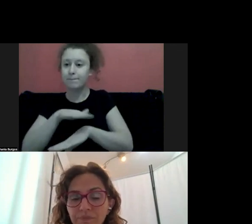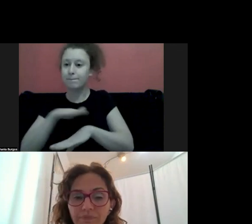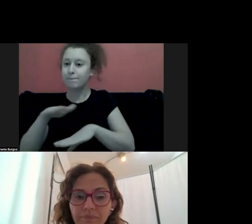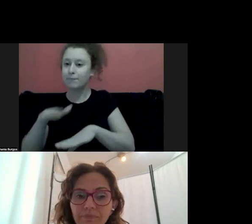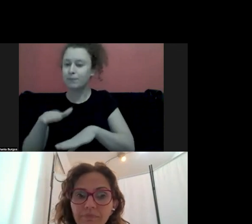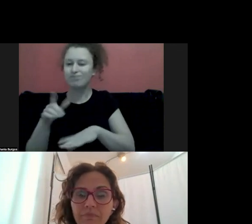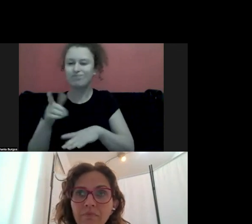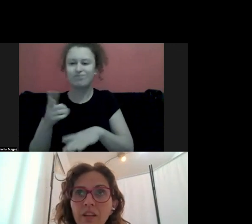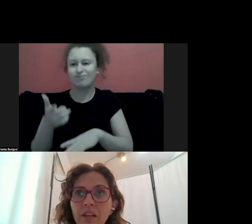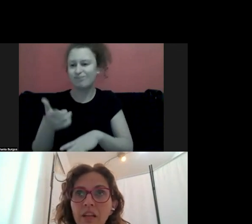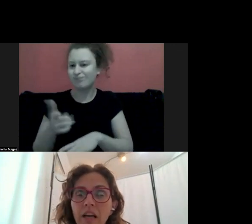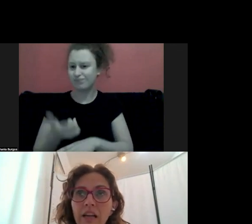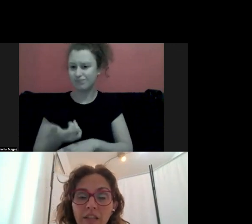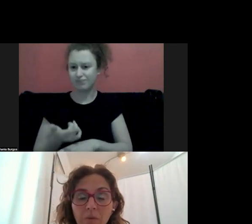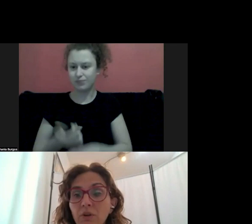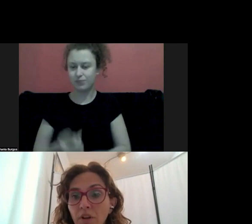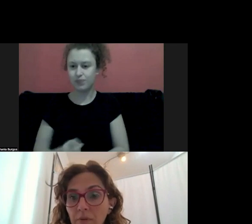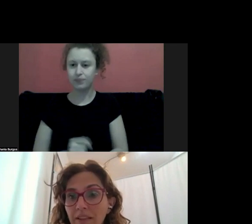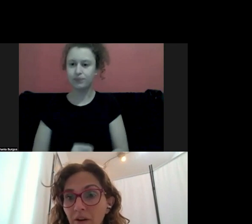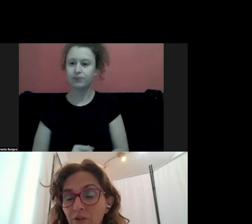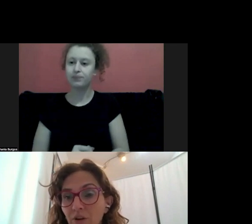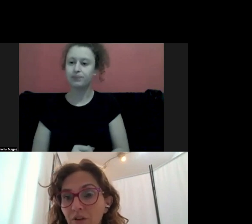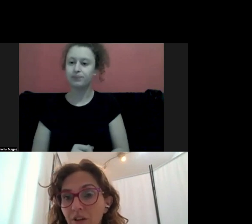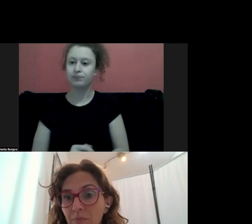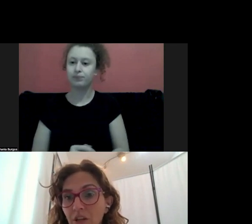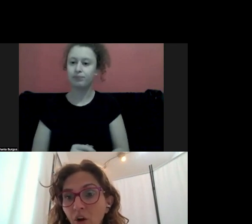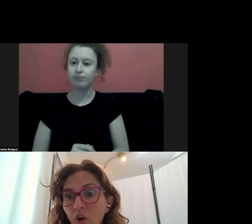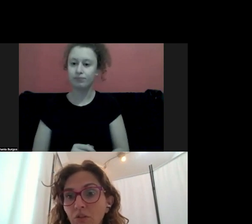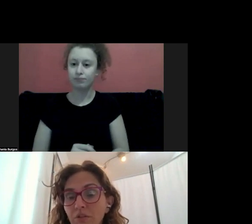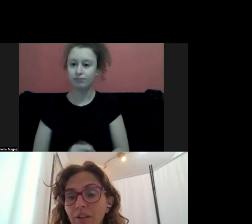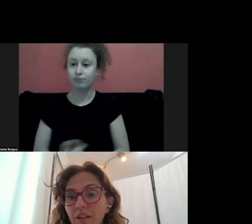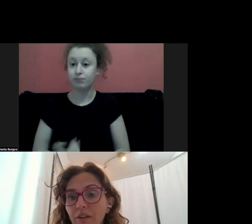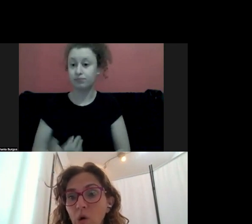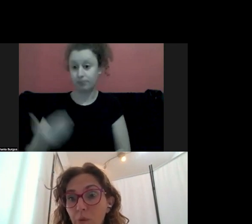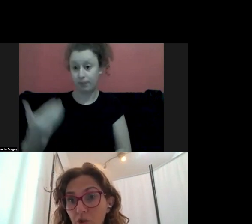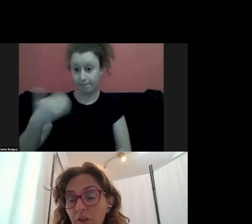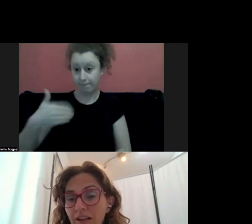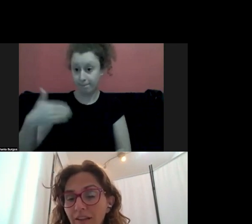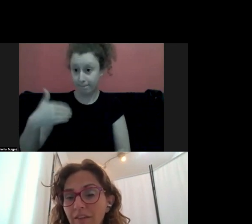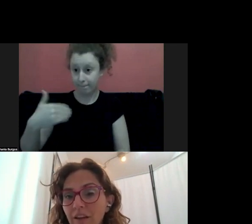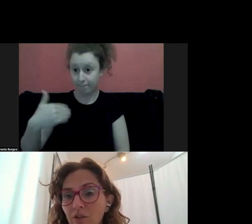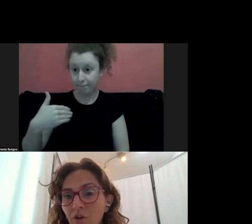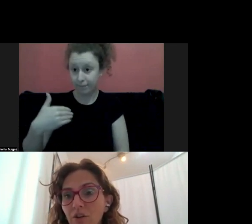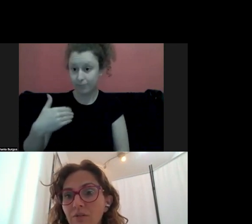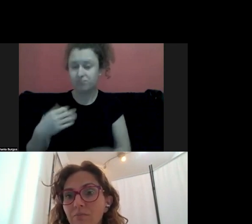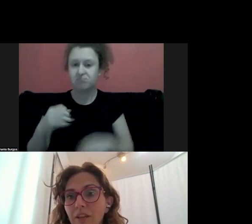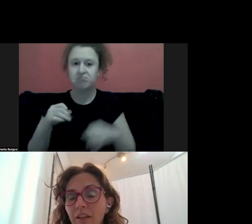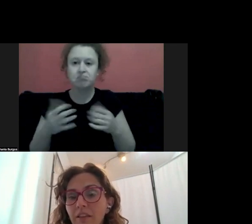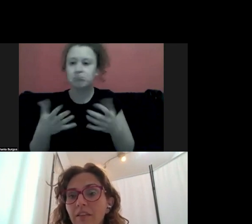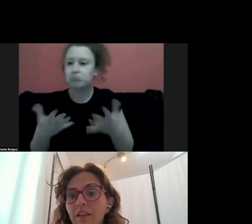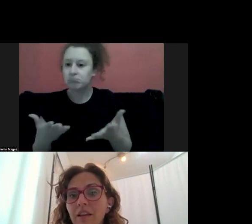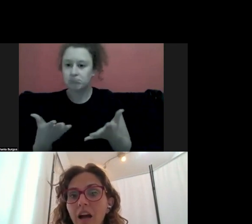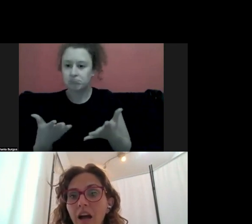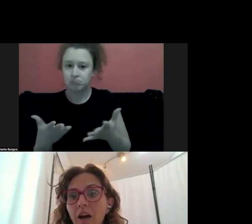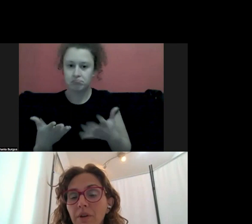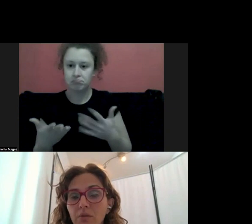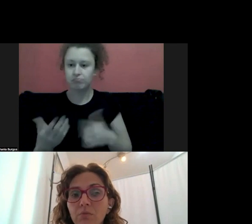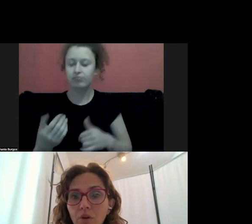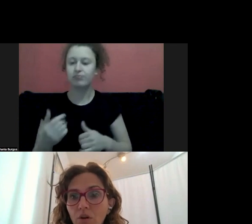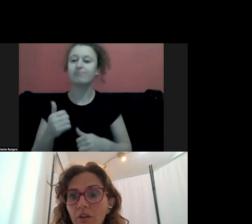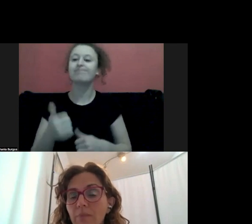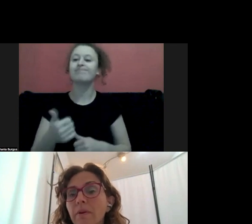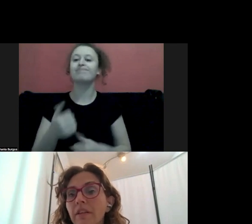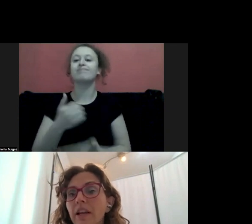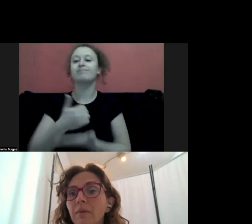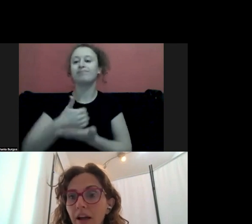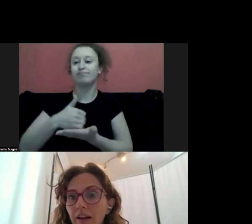nuestro. Así que cuando recibí el diagnóstico de mi hijo, como asesora de lactancia que soy, me decidí a abrir un